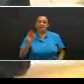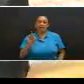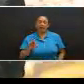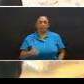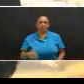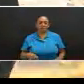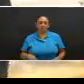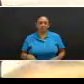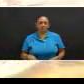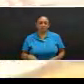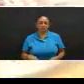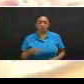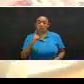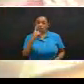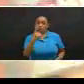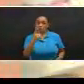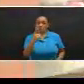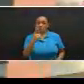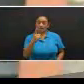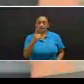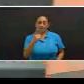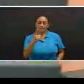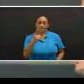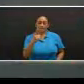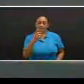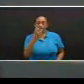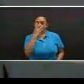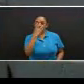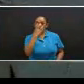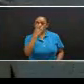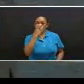cae en un pecado y lo van a disciplinar.